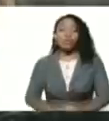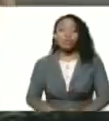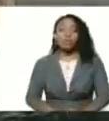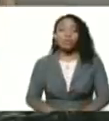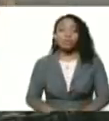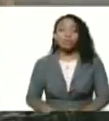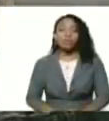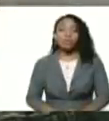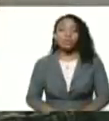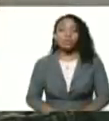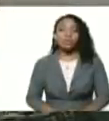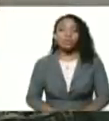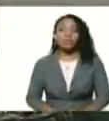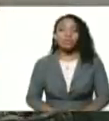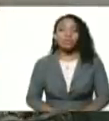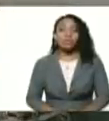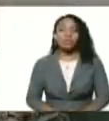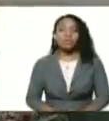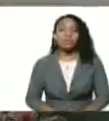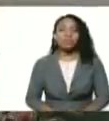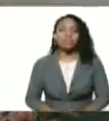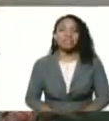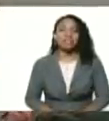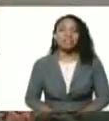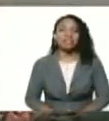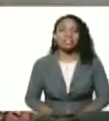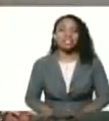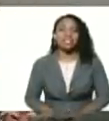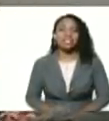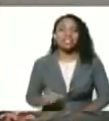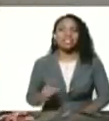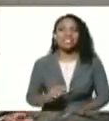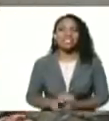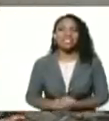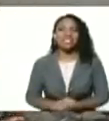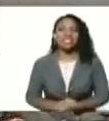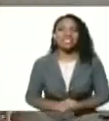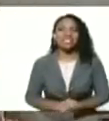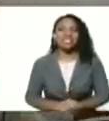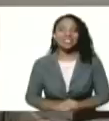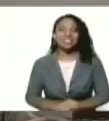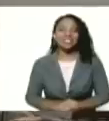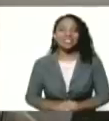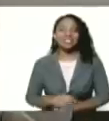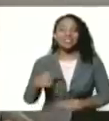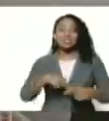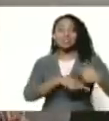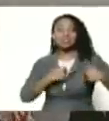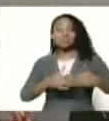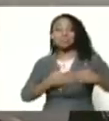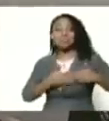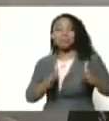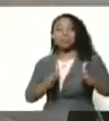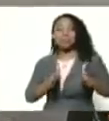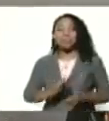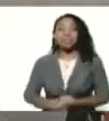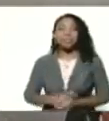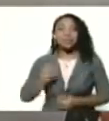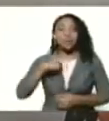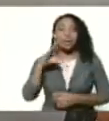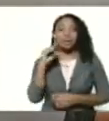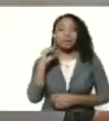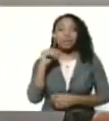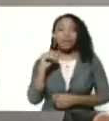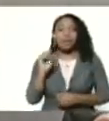Me preguntó y yo le hablé, fue con el corazón abierto, le dije, te voy a hablar con toda